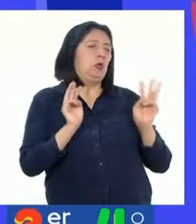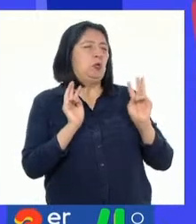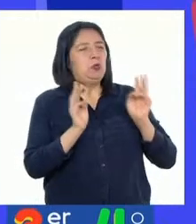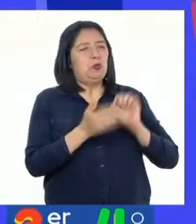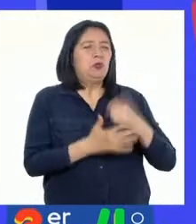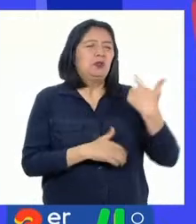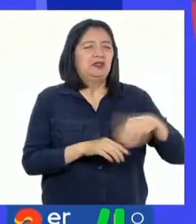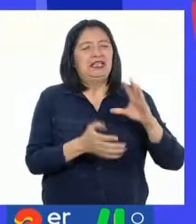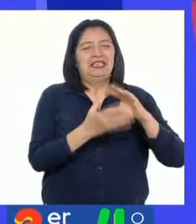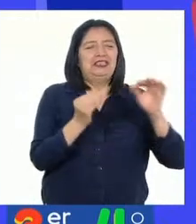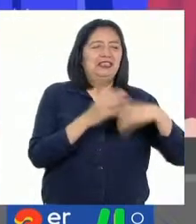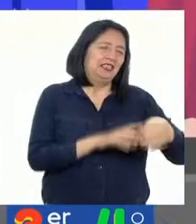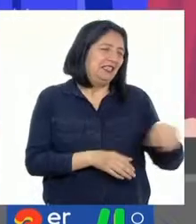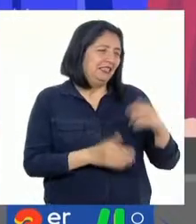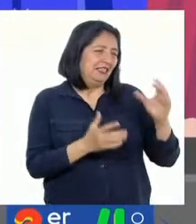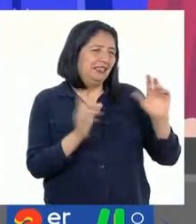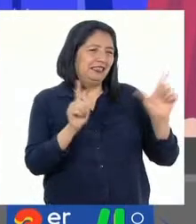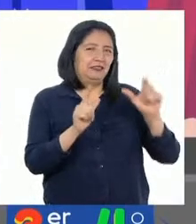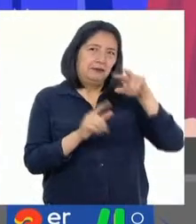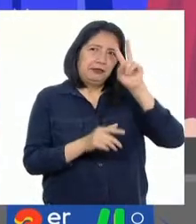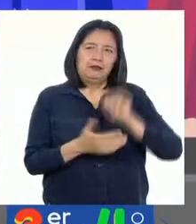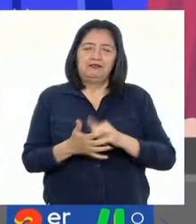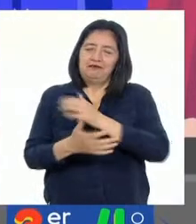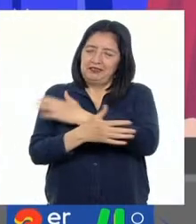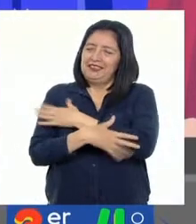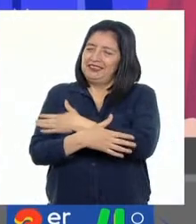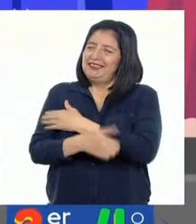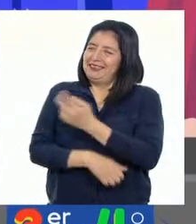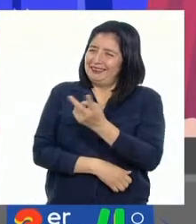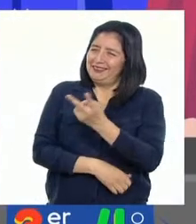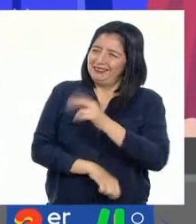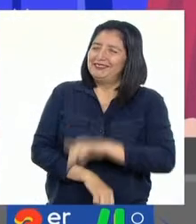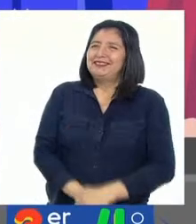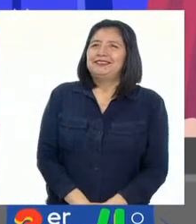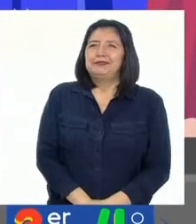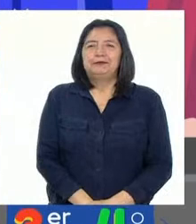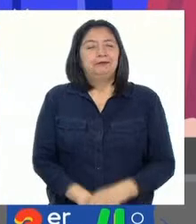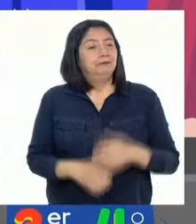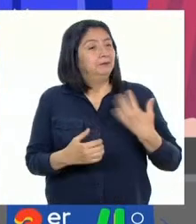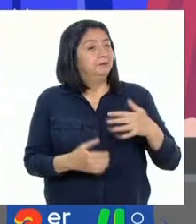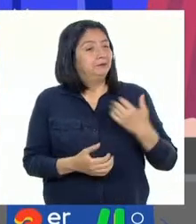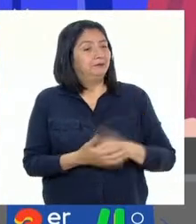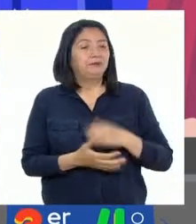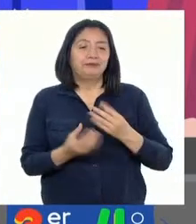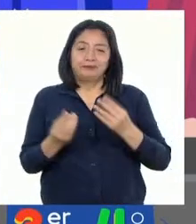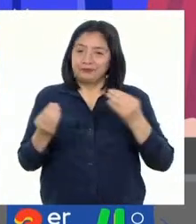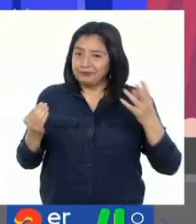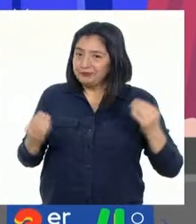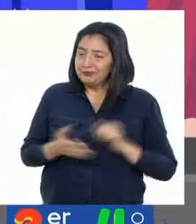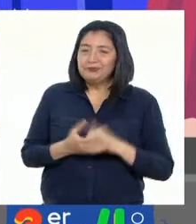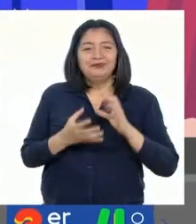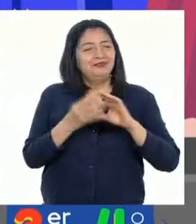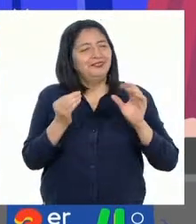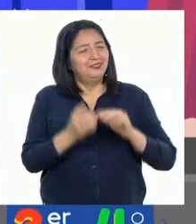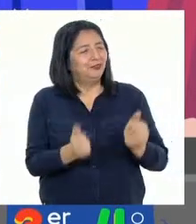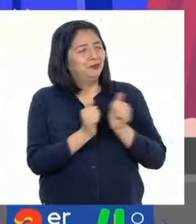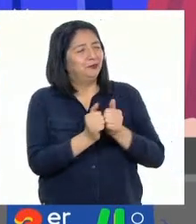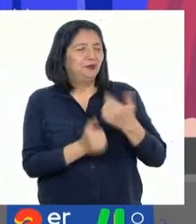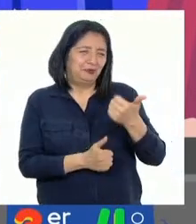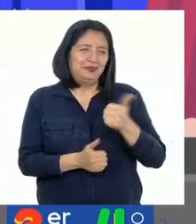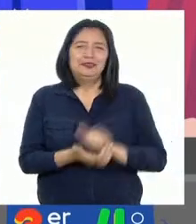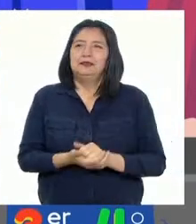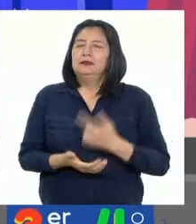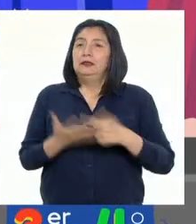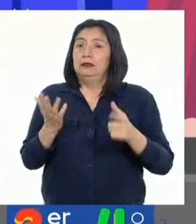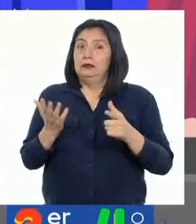de la televisión peruana. ¡Felicitaciones, Héctor y Tito! Hemos pasado grandes aventuras, ¿no? Pero